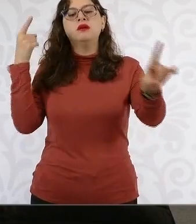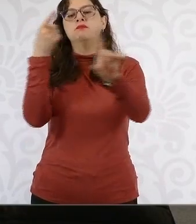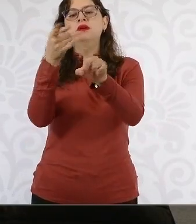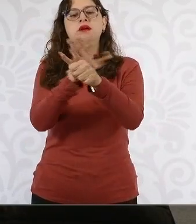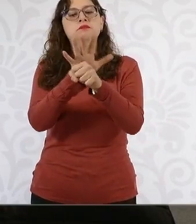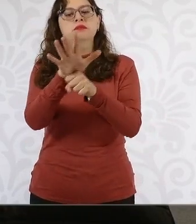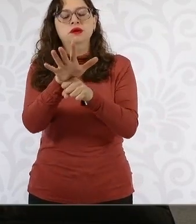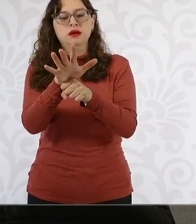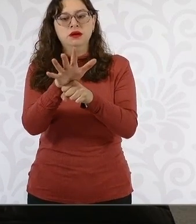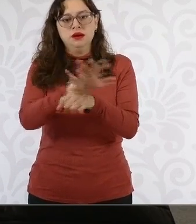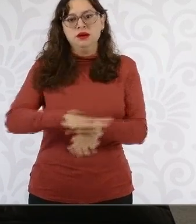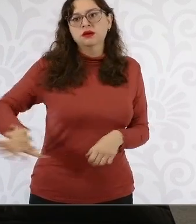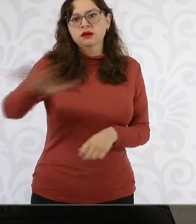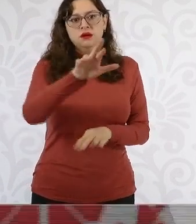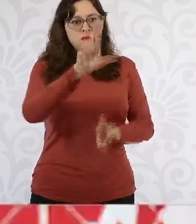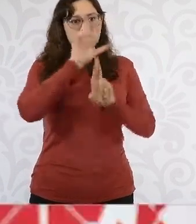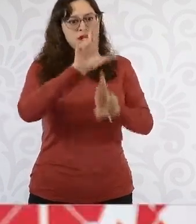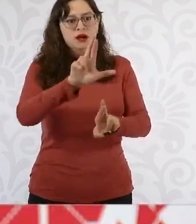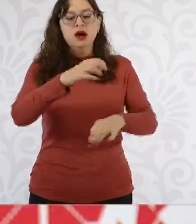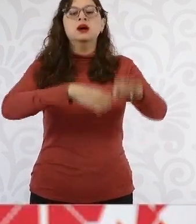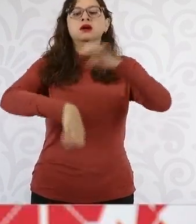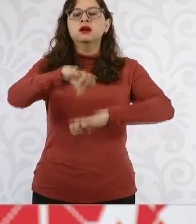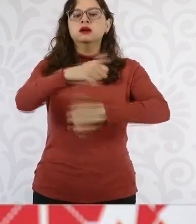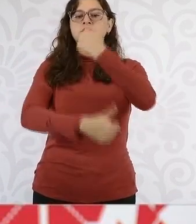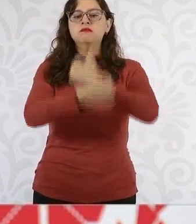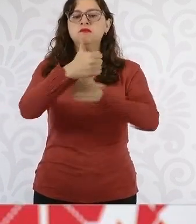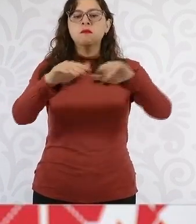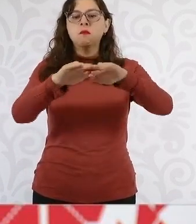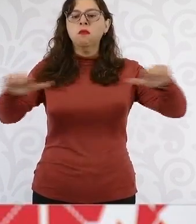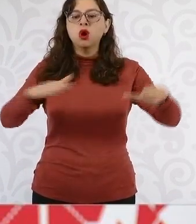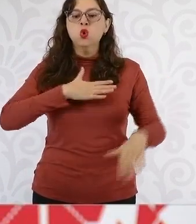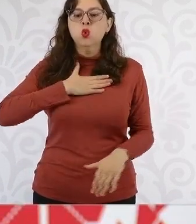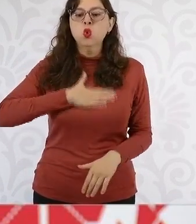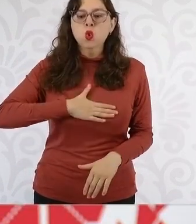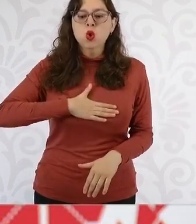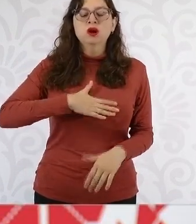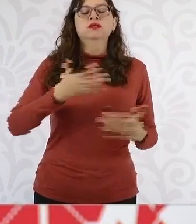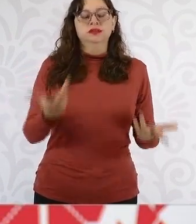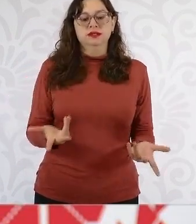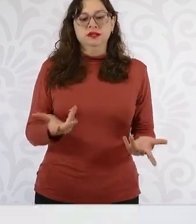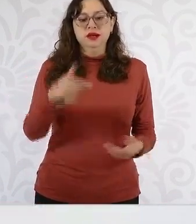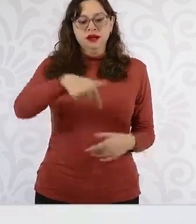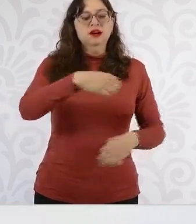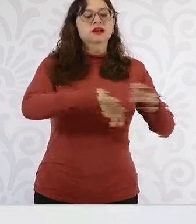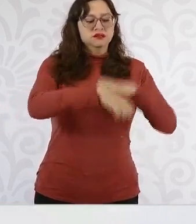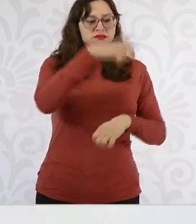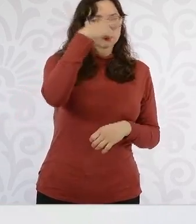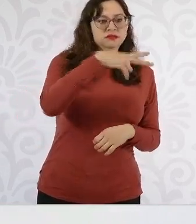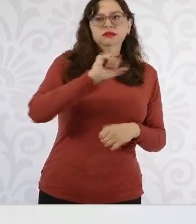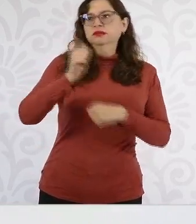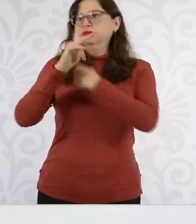haya condiciones igualitarias, justas, de competencia para las empresas mexicanas establecidas, porque si no están en